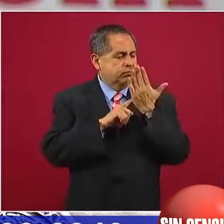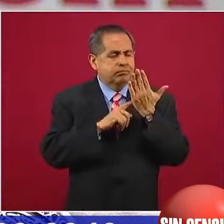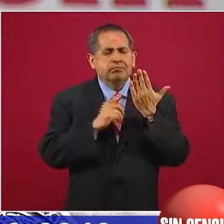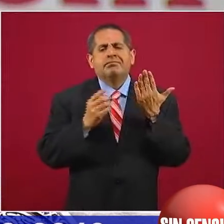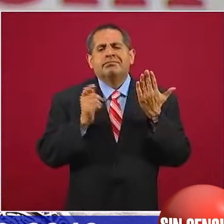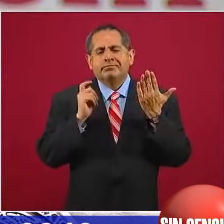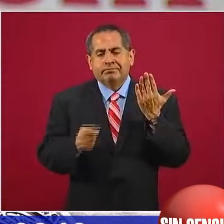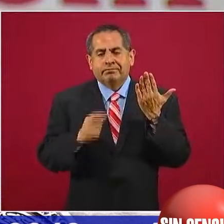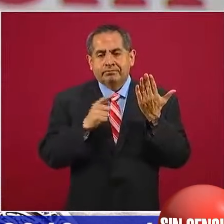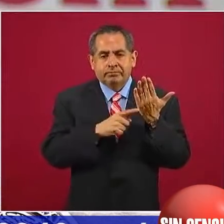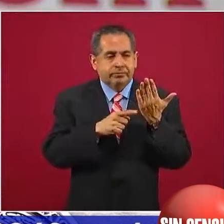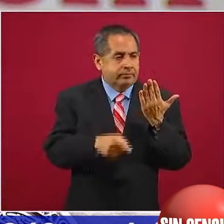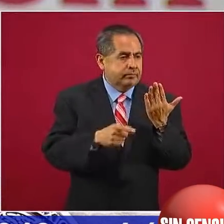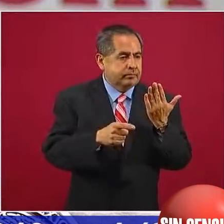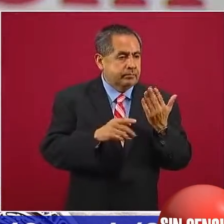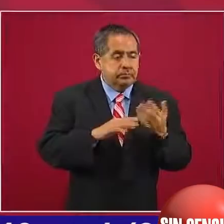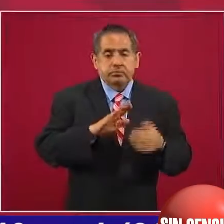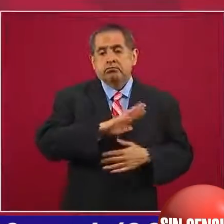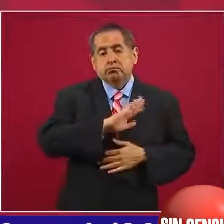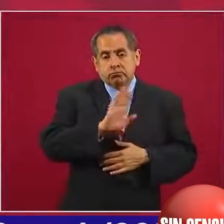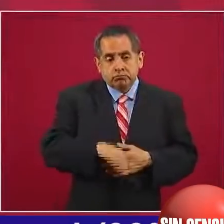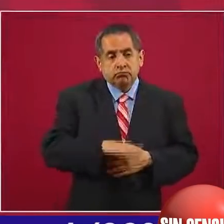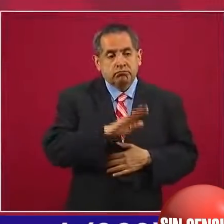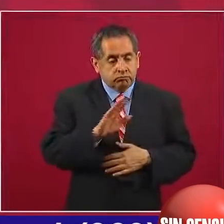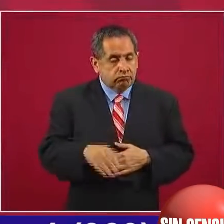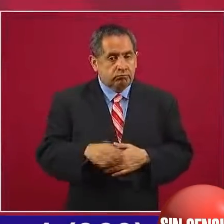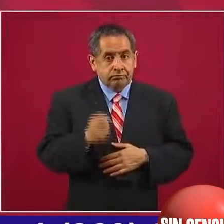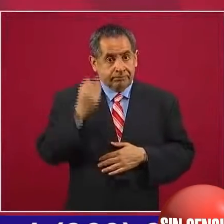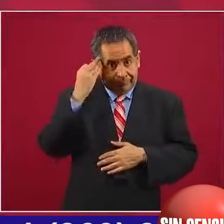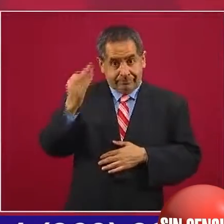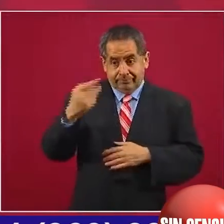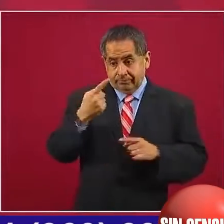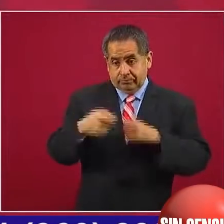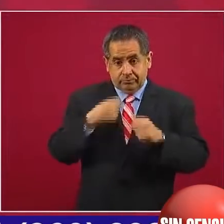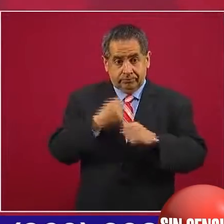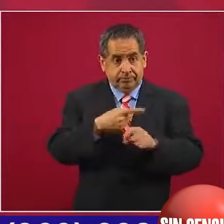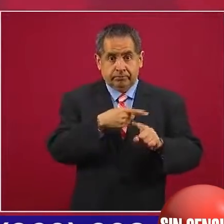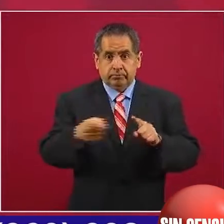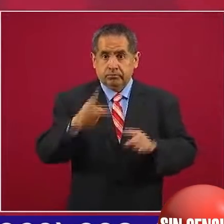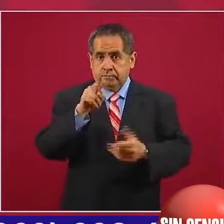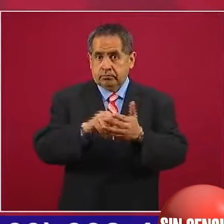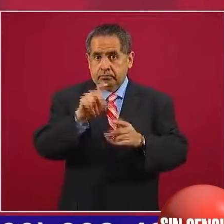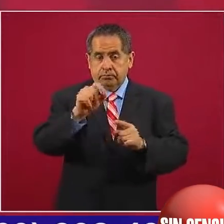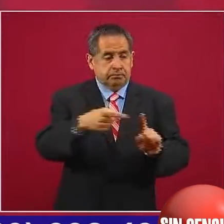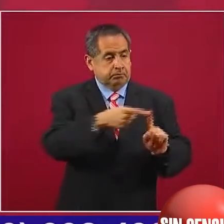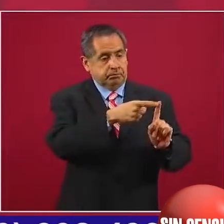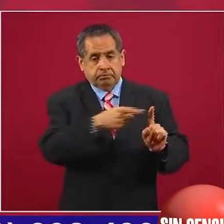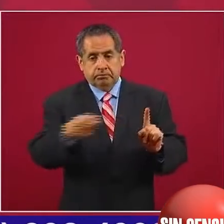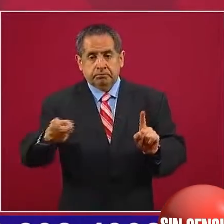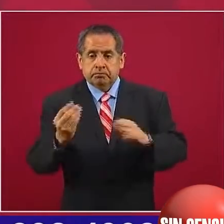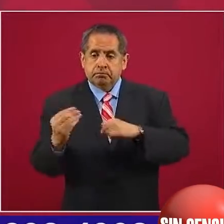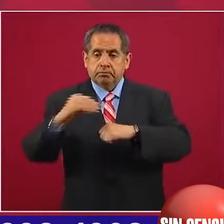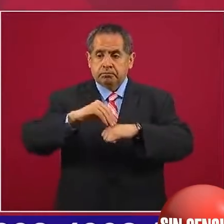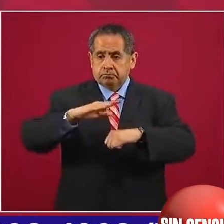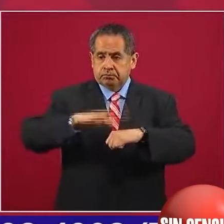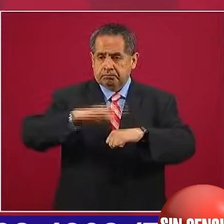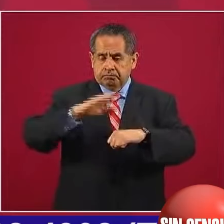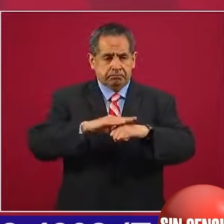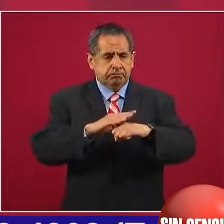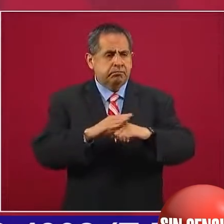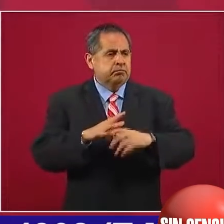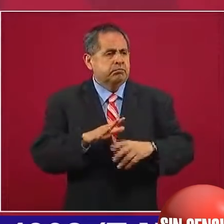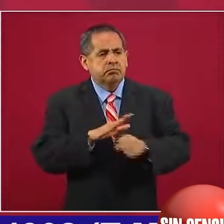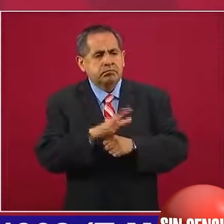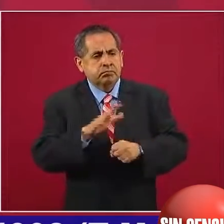más aumentó la mortalidad durante este año 2020, en lo que llevamos de la epidemia de COVID, comparado con